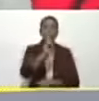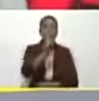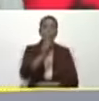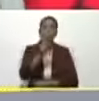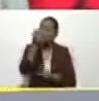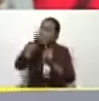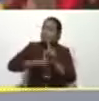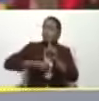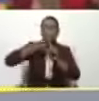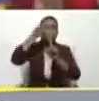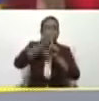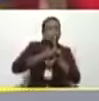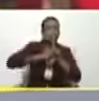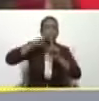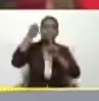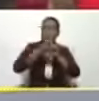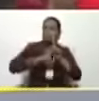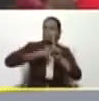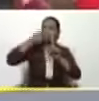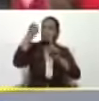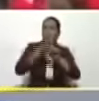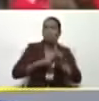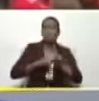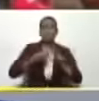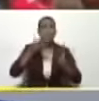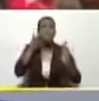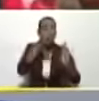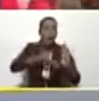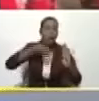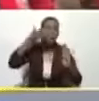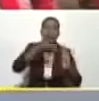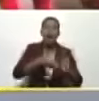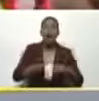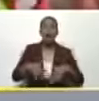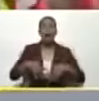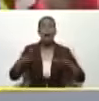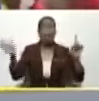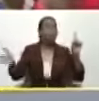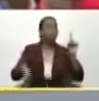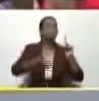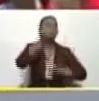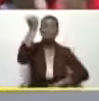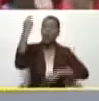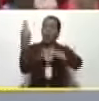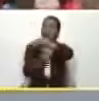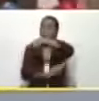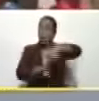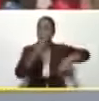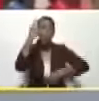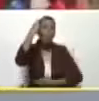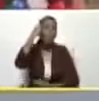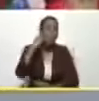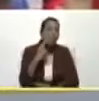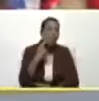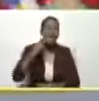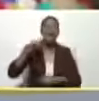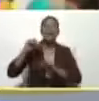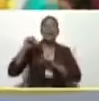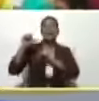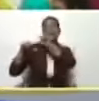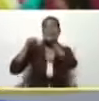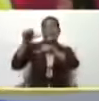persistimos luchamos perseveramos hasta que hicimos la revolución bolivariana del siglo